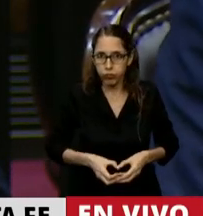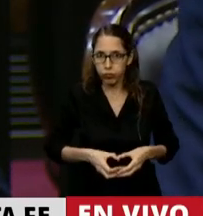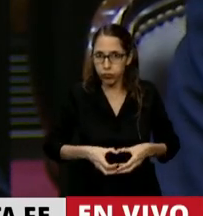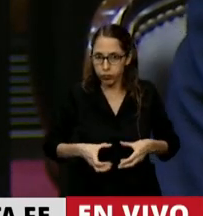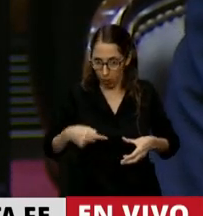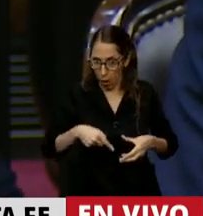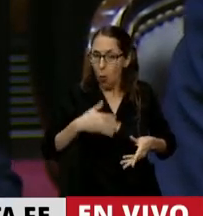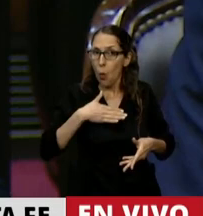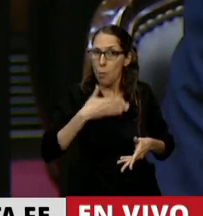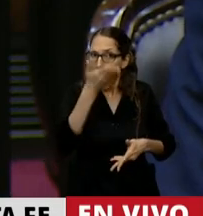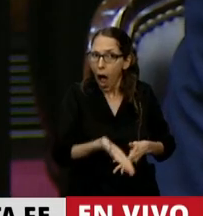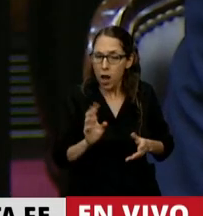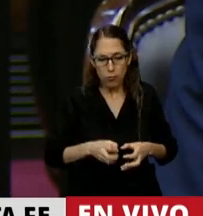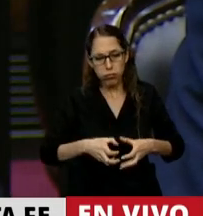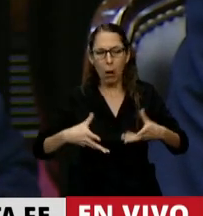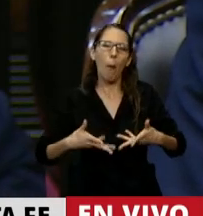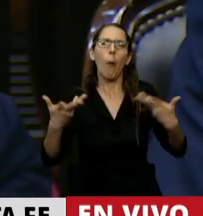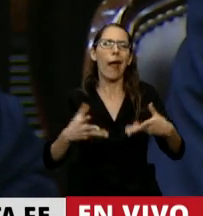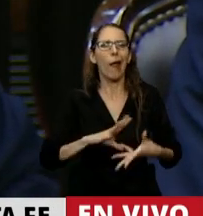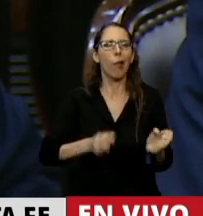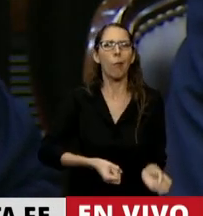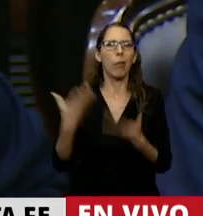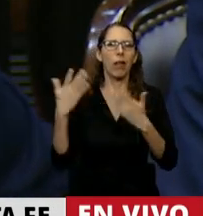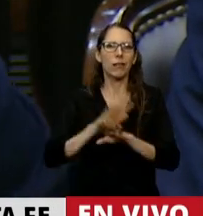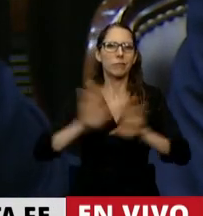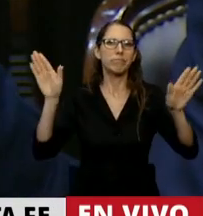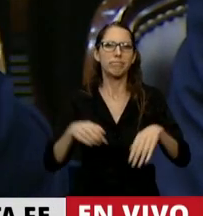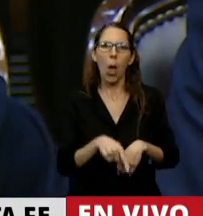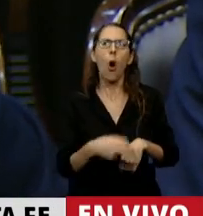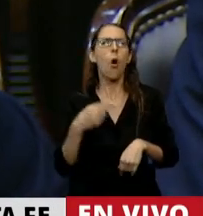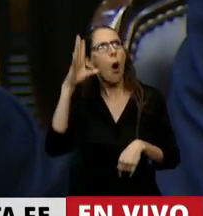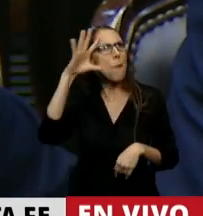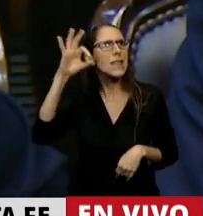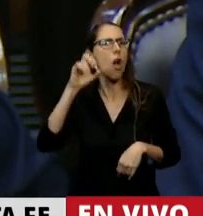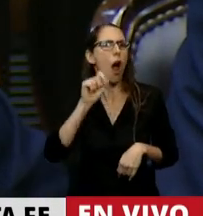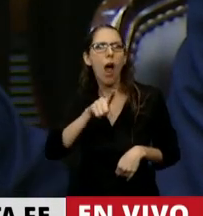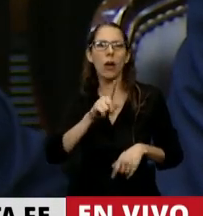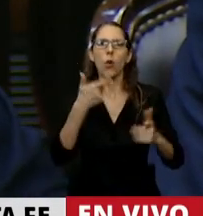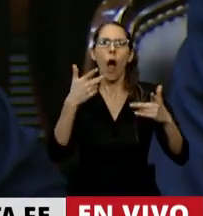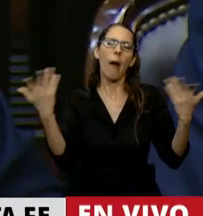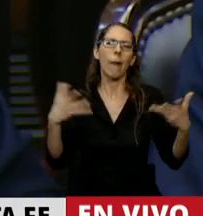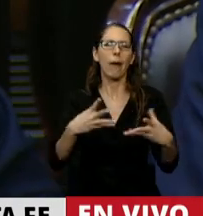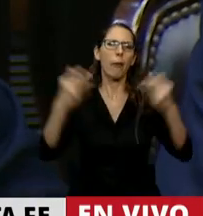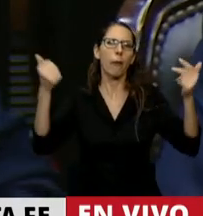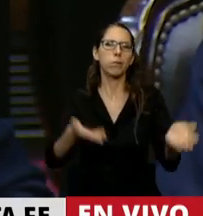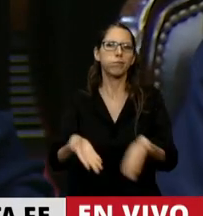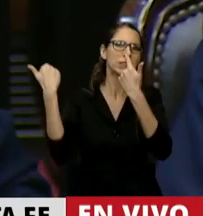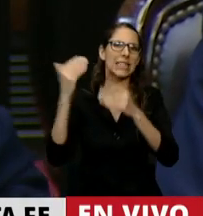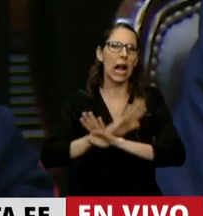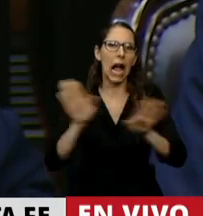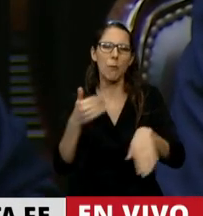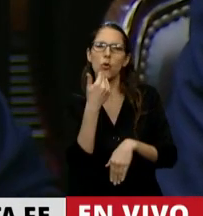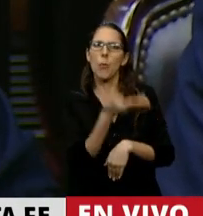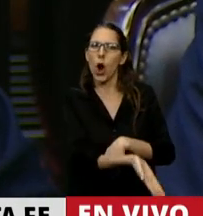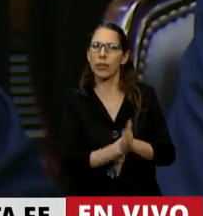también a él lo instrumentalizamos, lo pasamos al fondo de la historia, sin voz, sin nada. Lo pasamos a la noche oscura, no